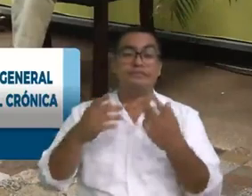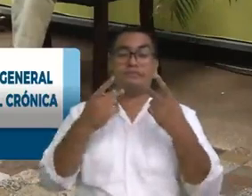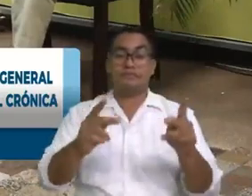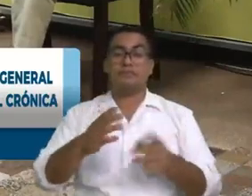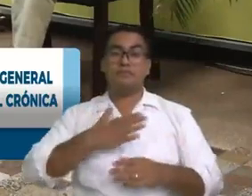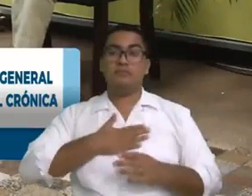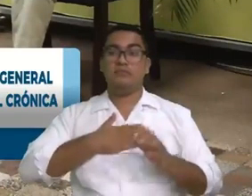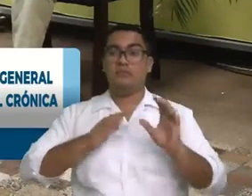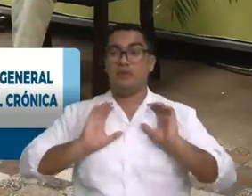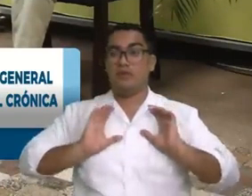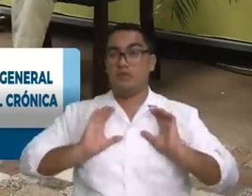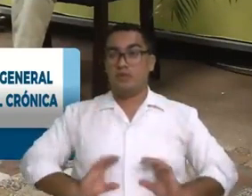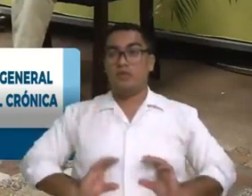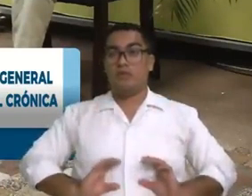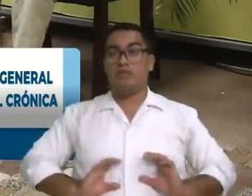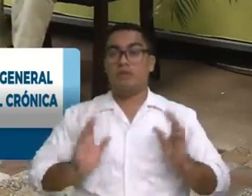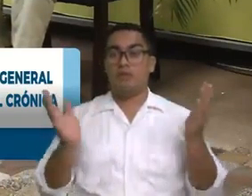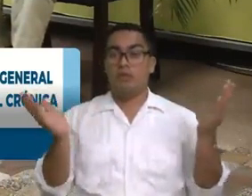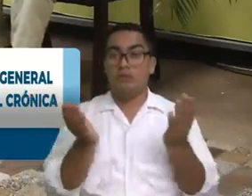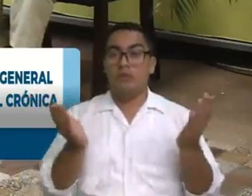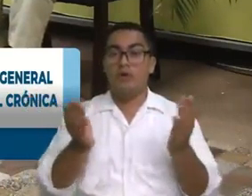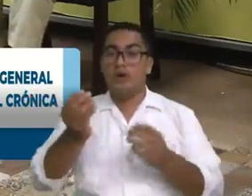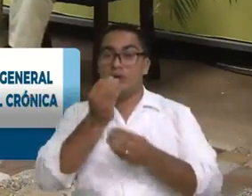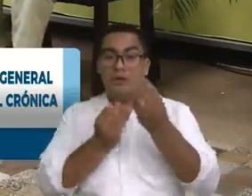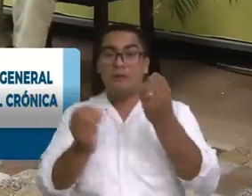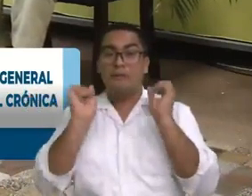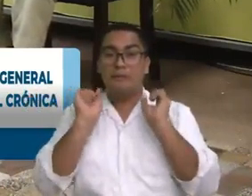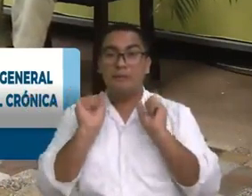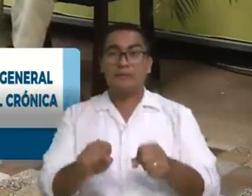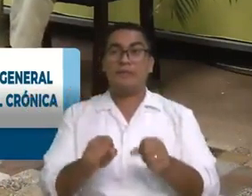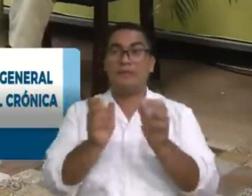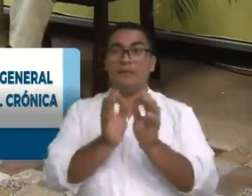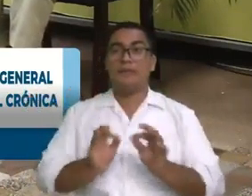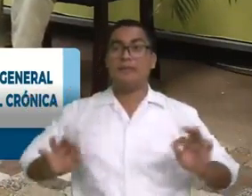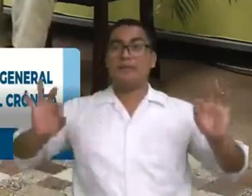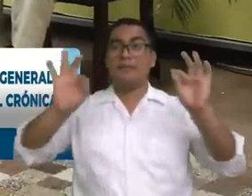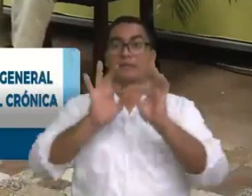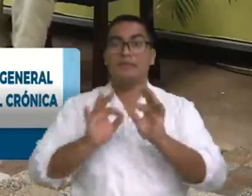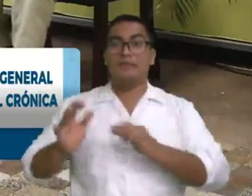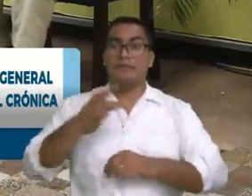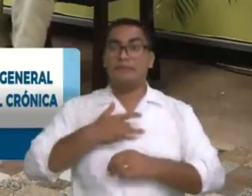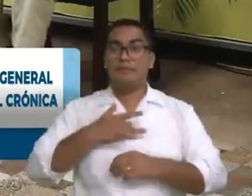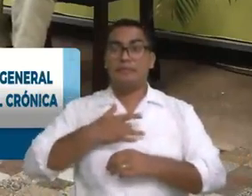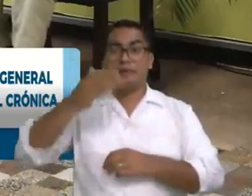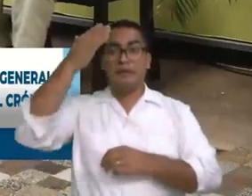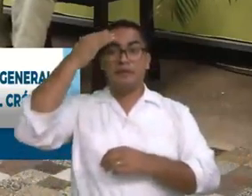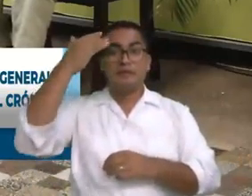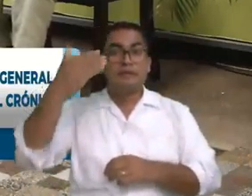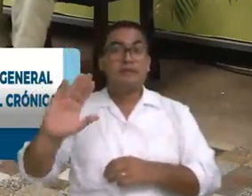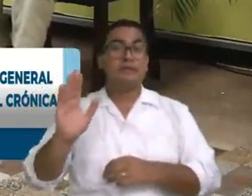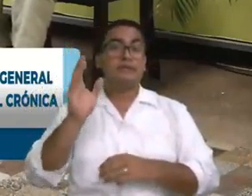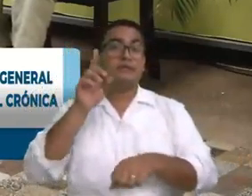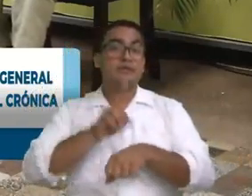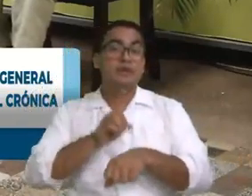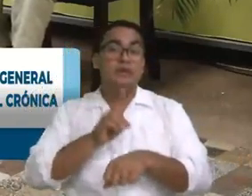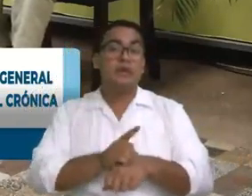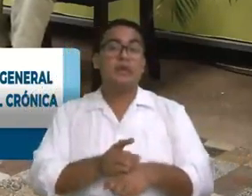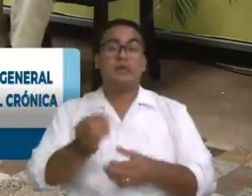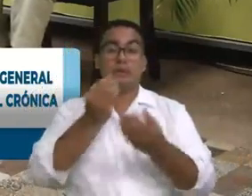para enfrentar esta comida? Entonces, es necesario saber, el médico, el nutricionista, le